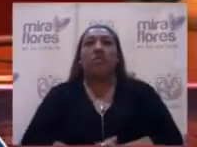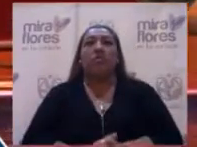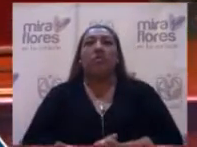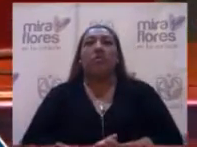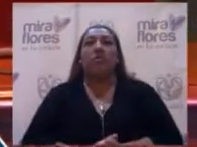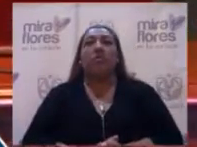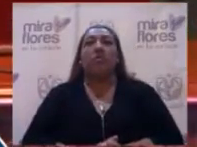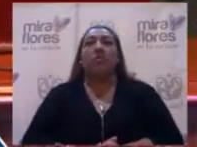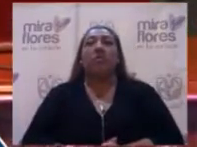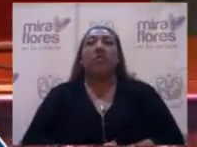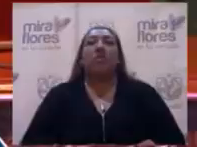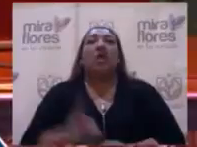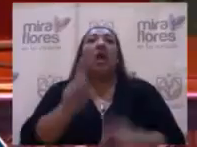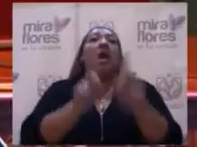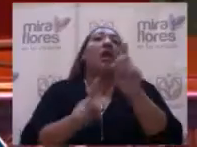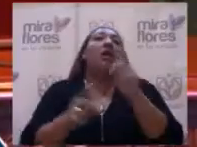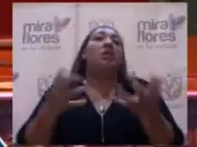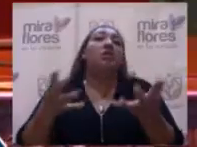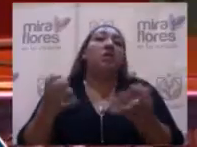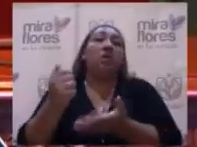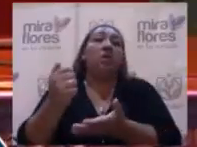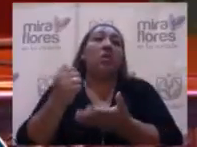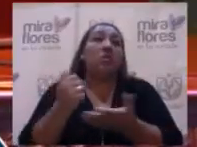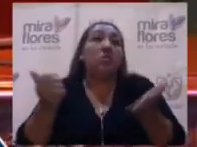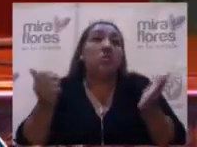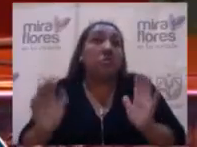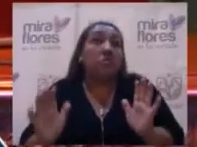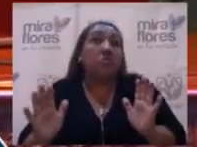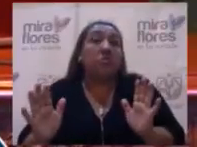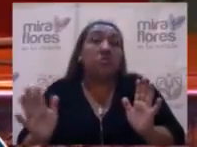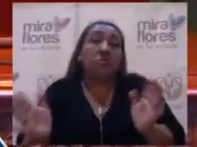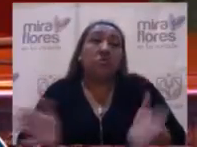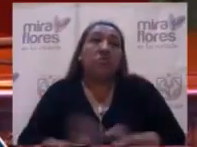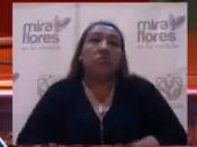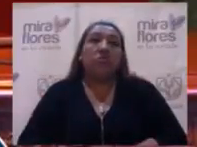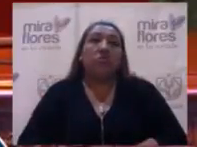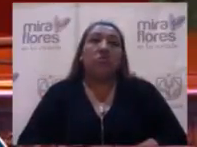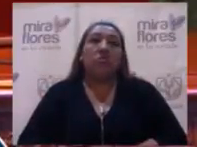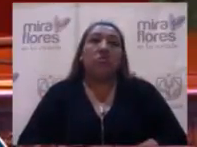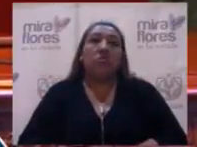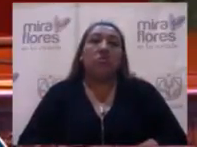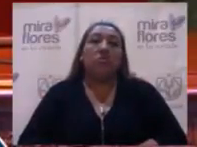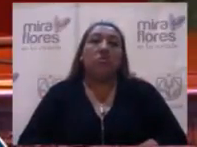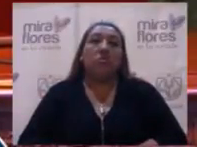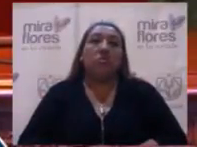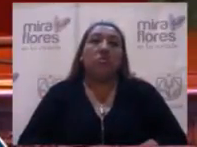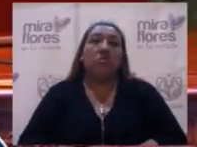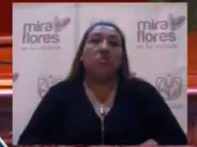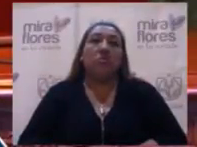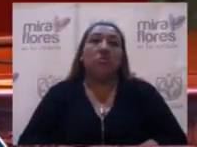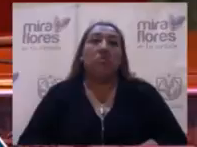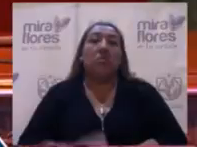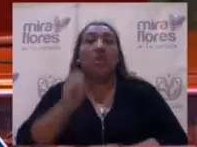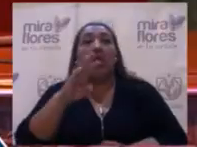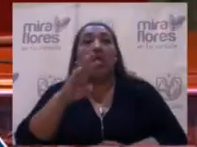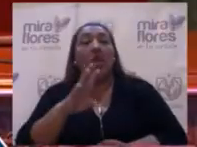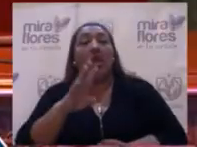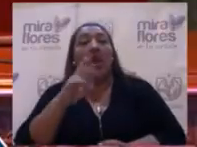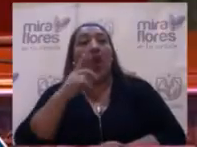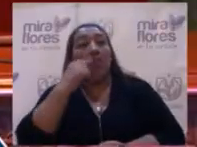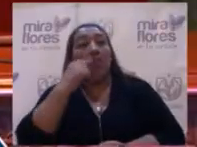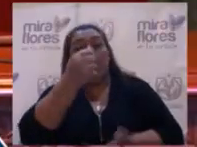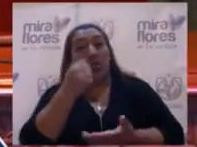Si alguien nos quisiera donar un automóvil Mercedes, tendríamos que exigirle al donante que le quite todas